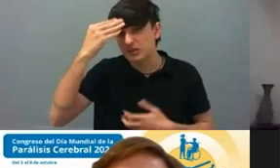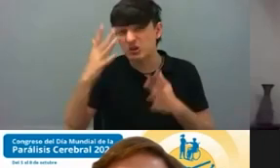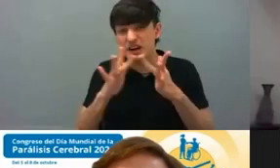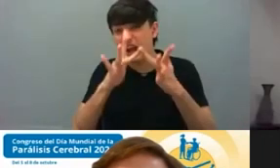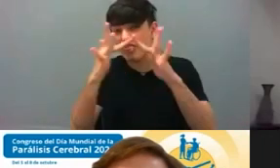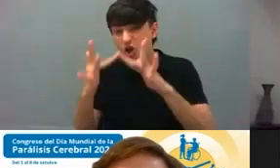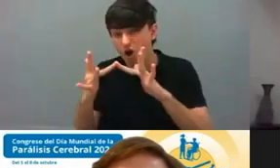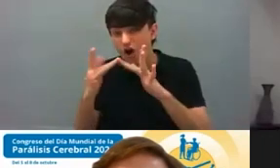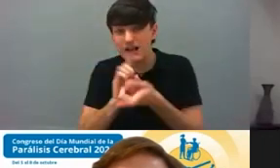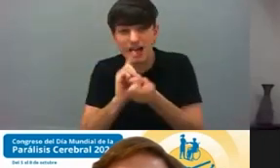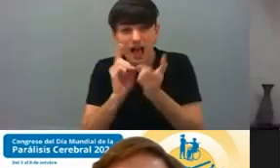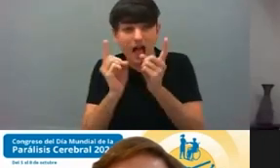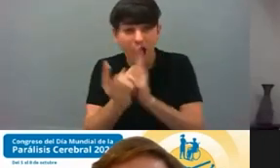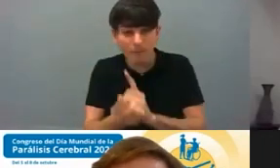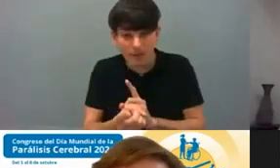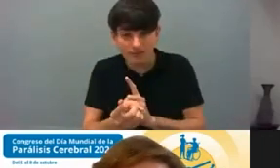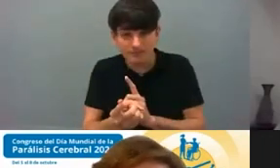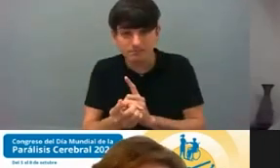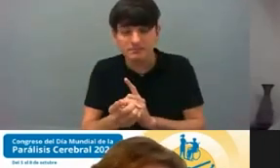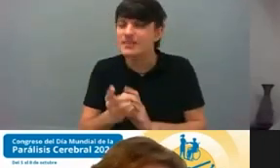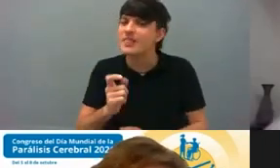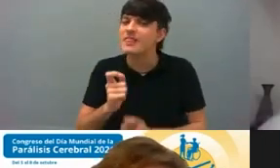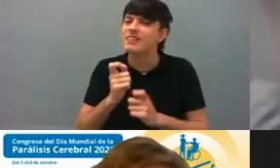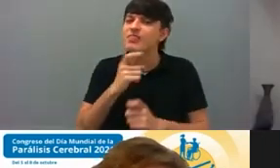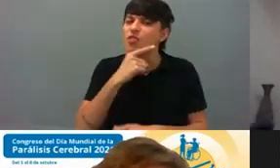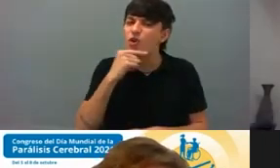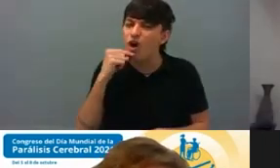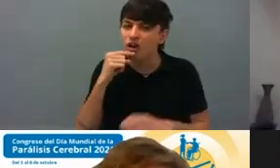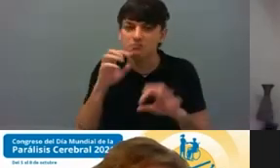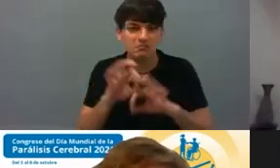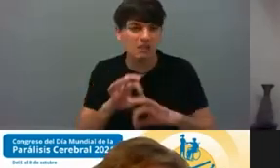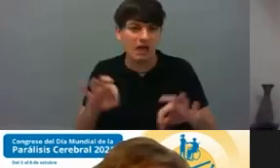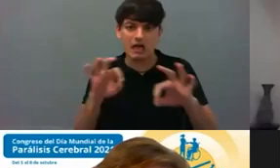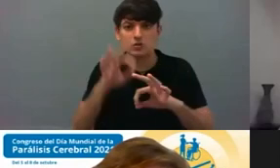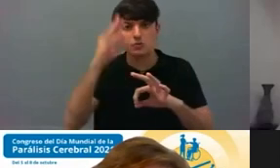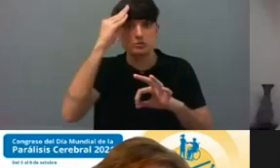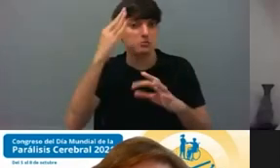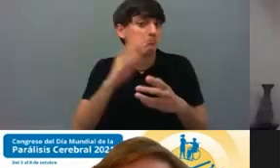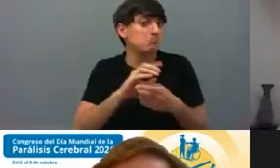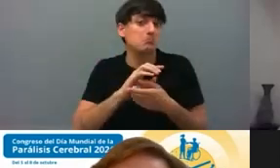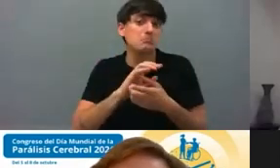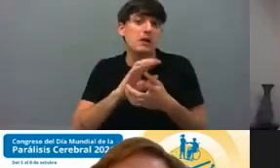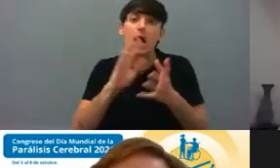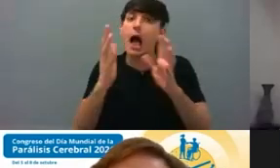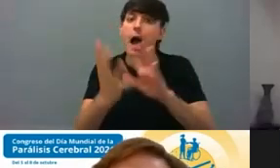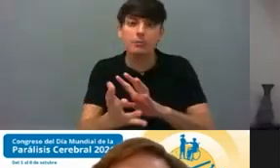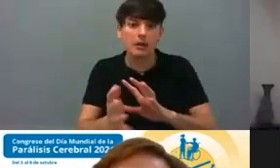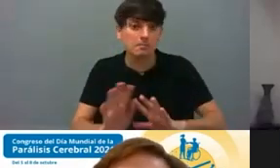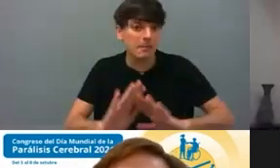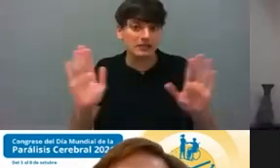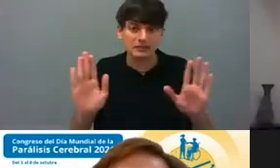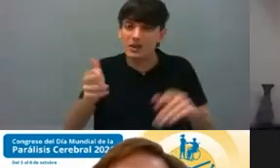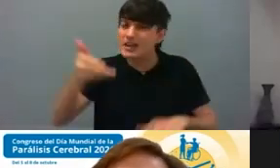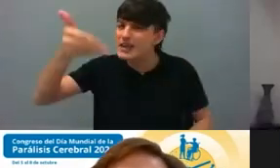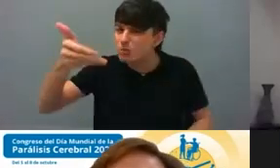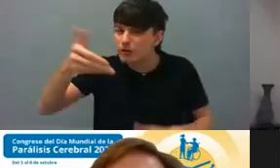relación no va a hacer daño, sino que va a cambiar, pero lo importante, lo profundo,